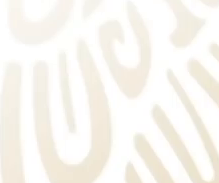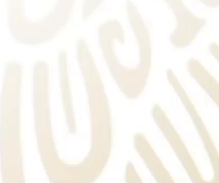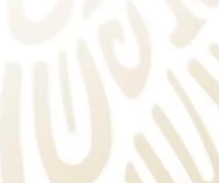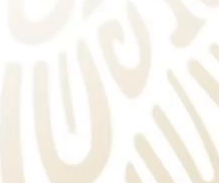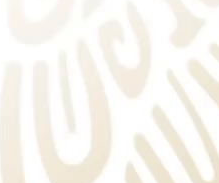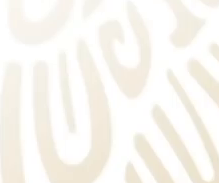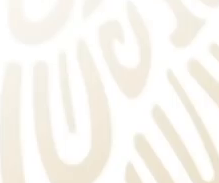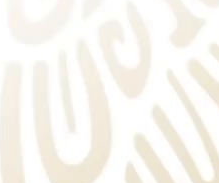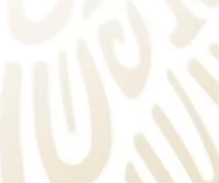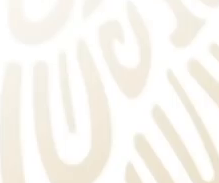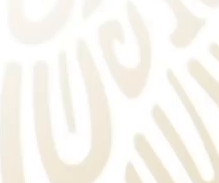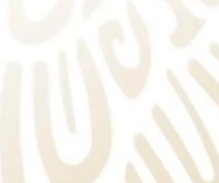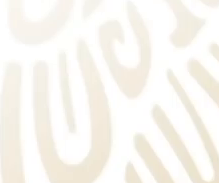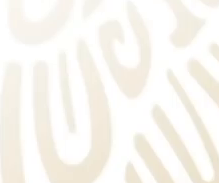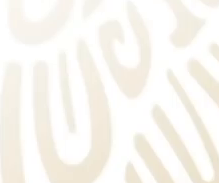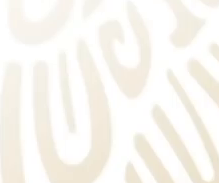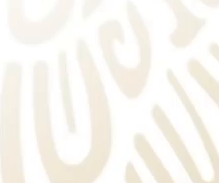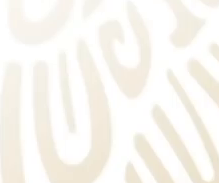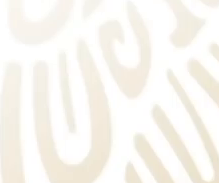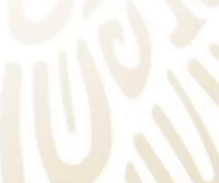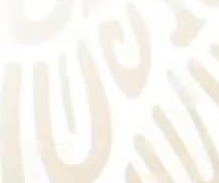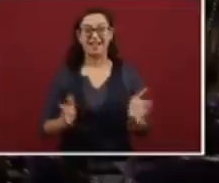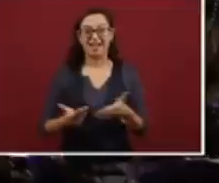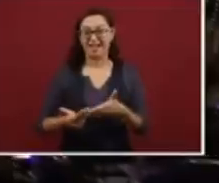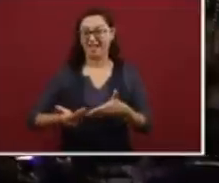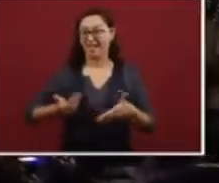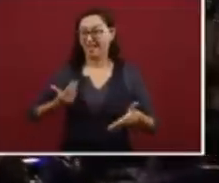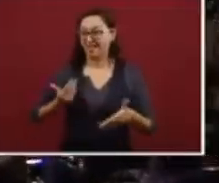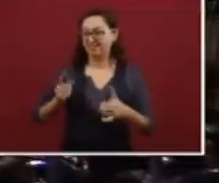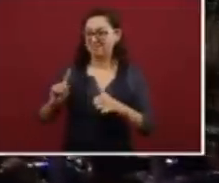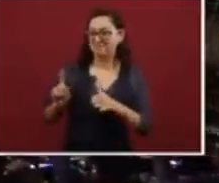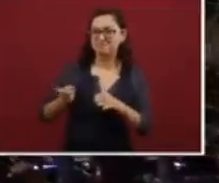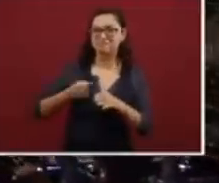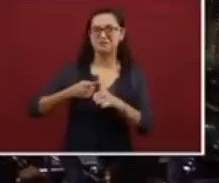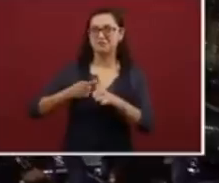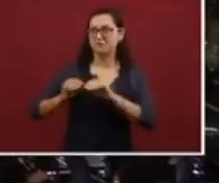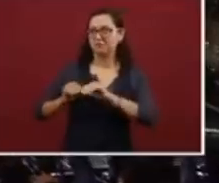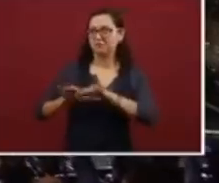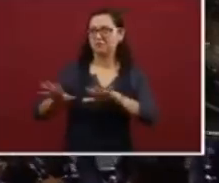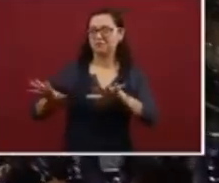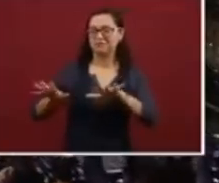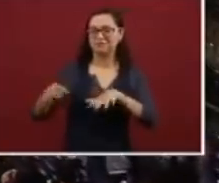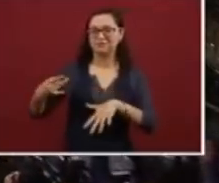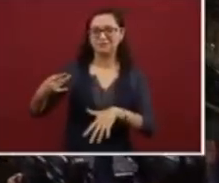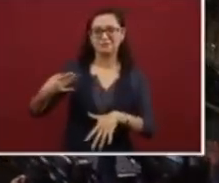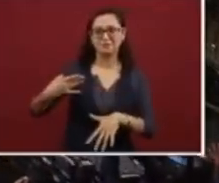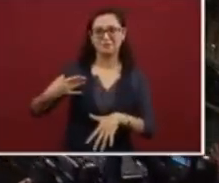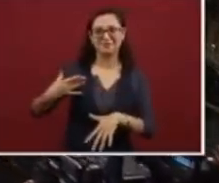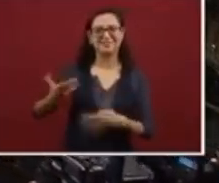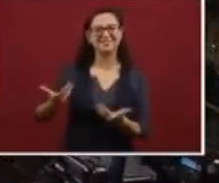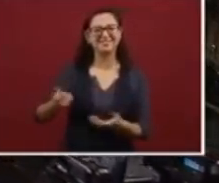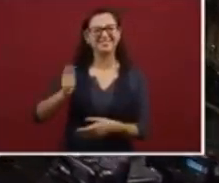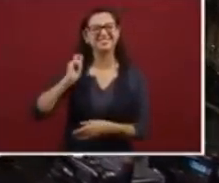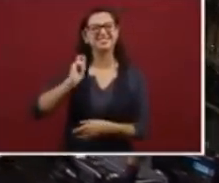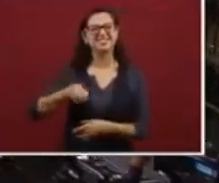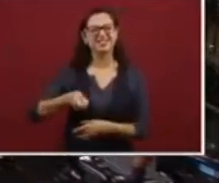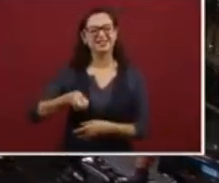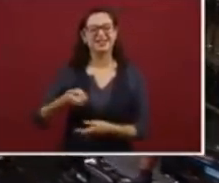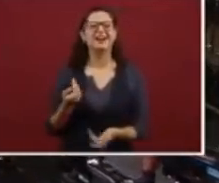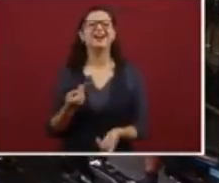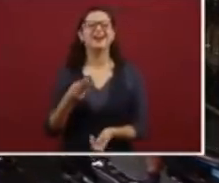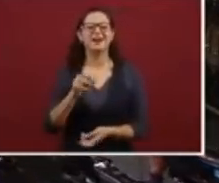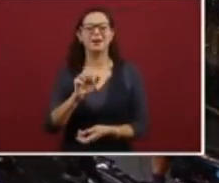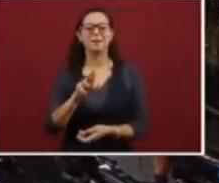ya nos ganaron ahora sí por qué marcelo ebrad